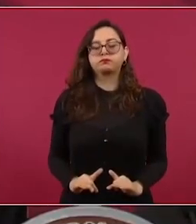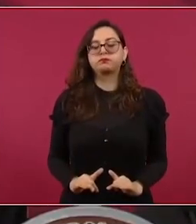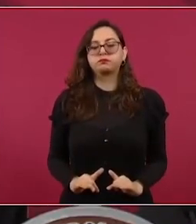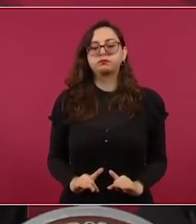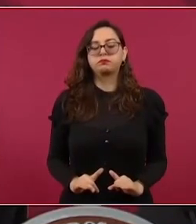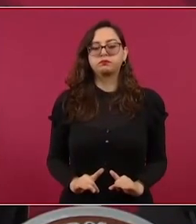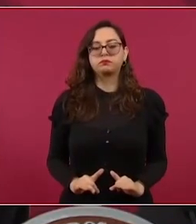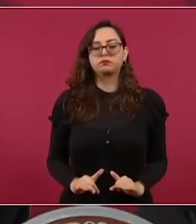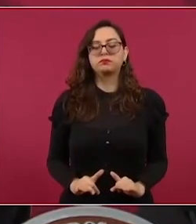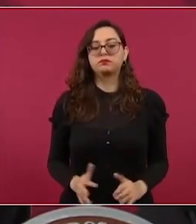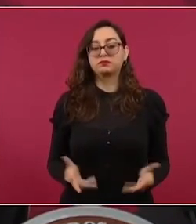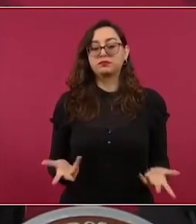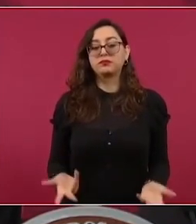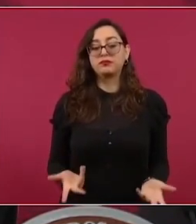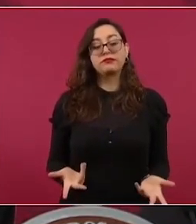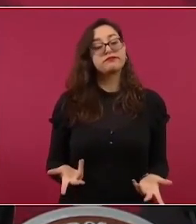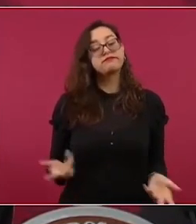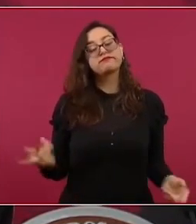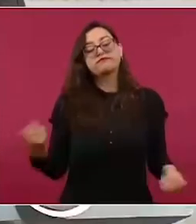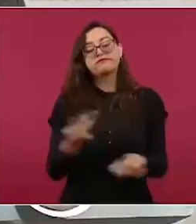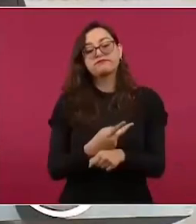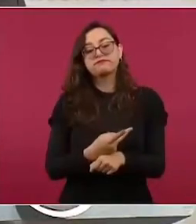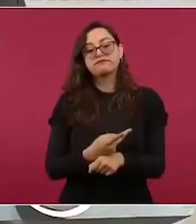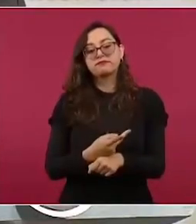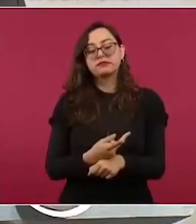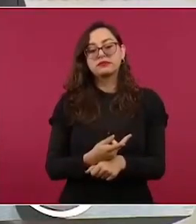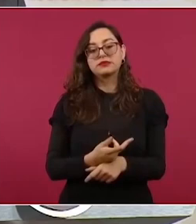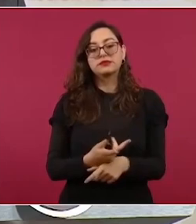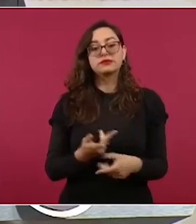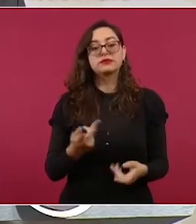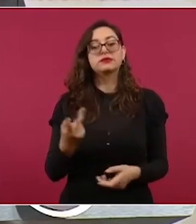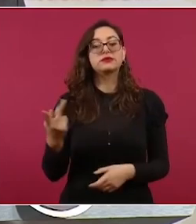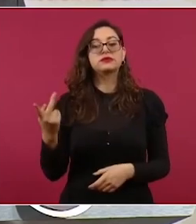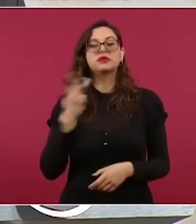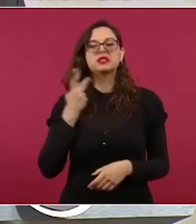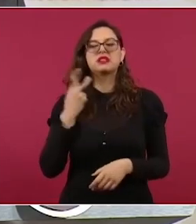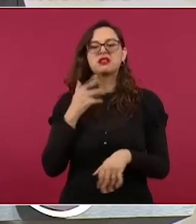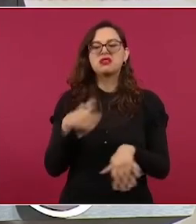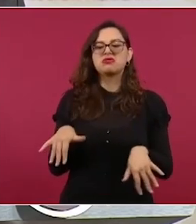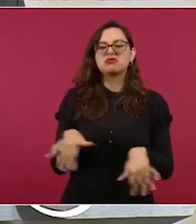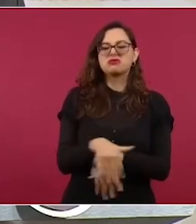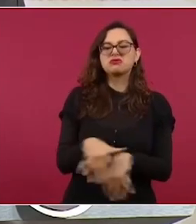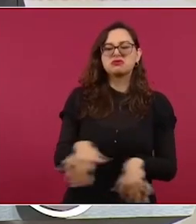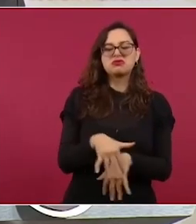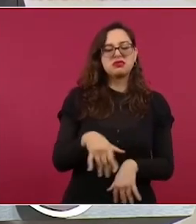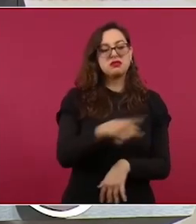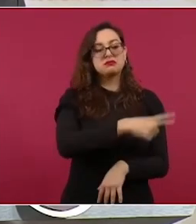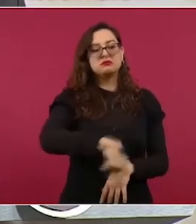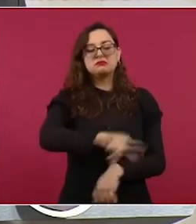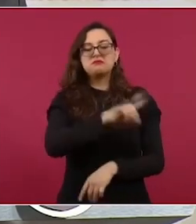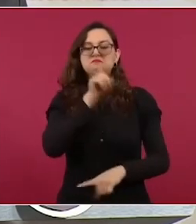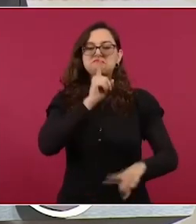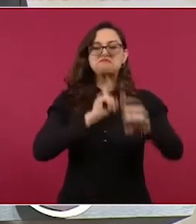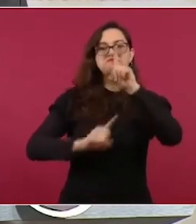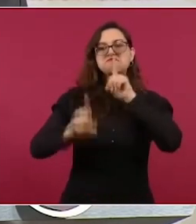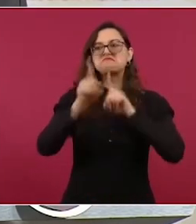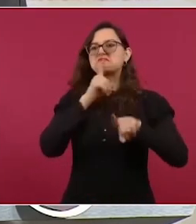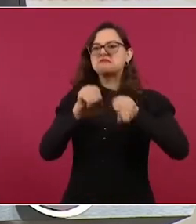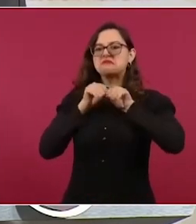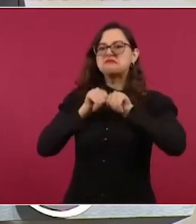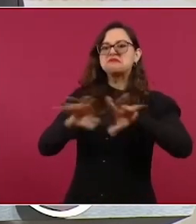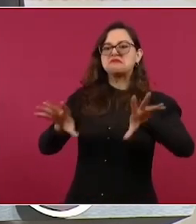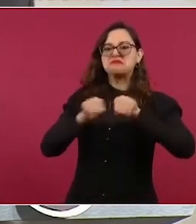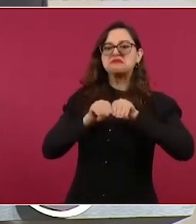mucho por la politiquería de que iba a desaparecer